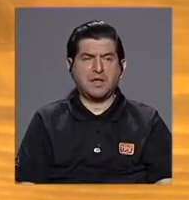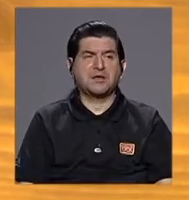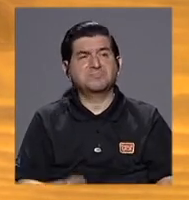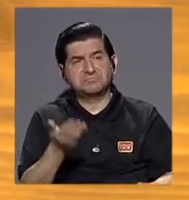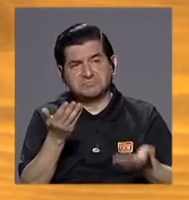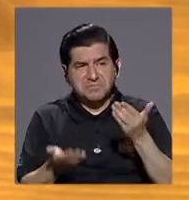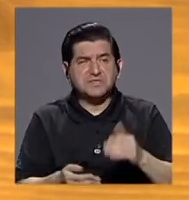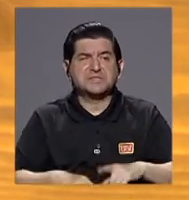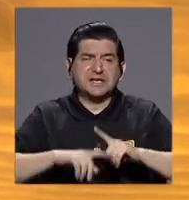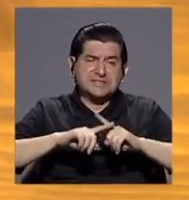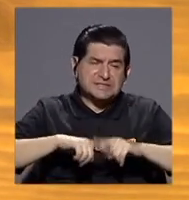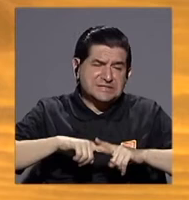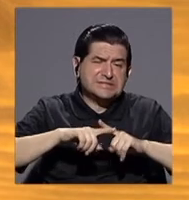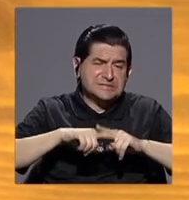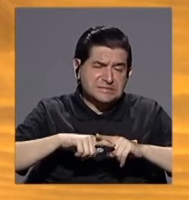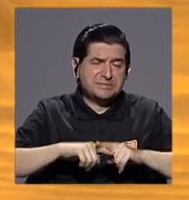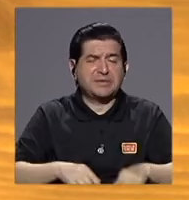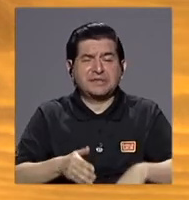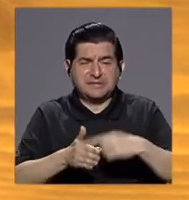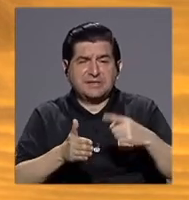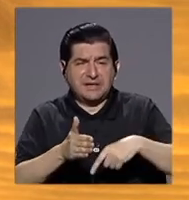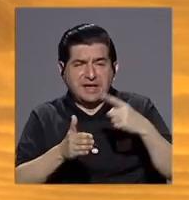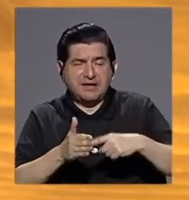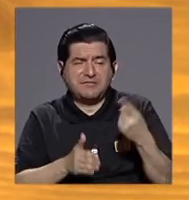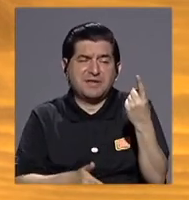relativamente ausente.